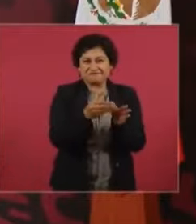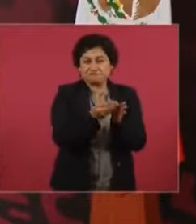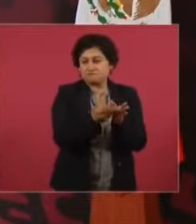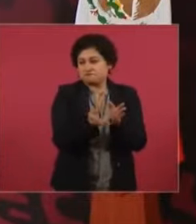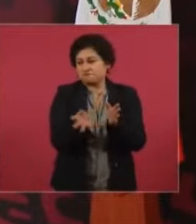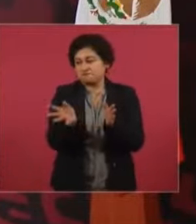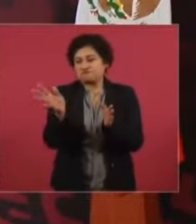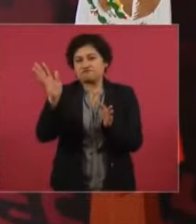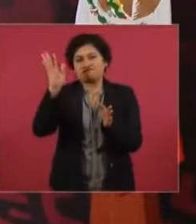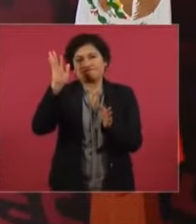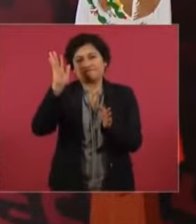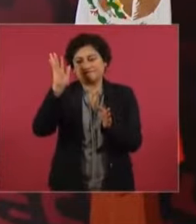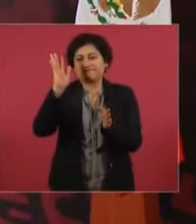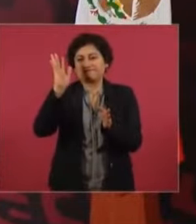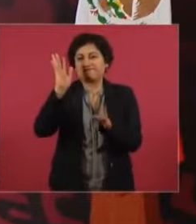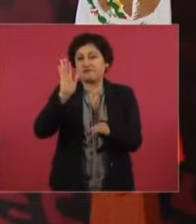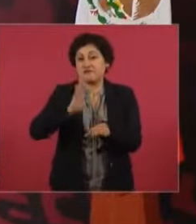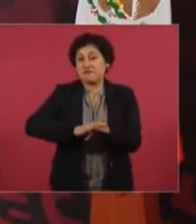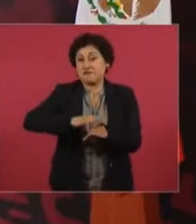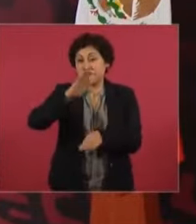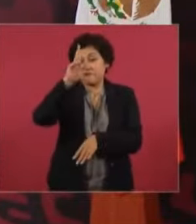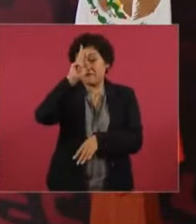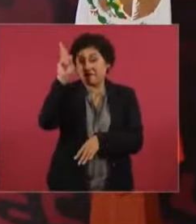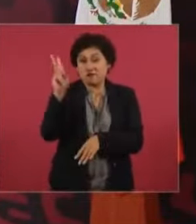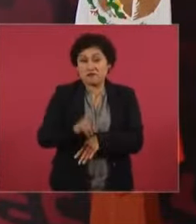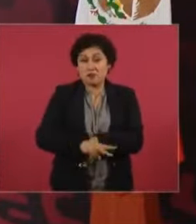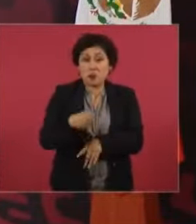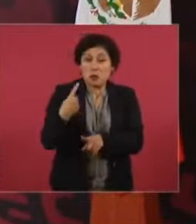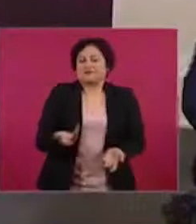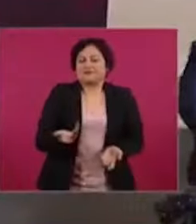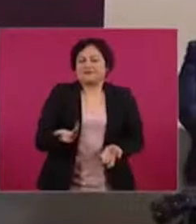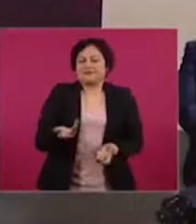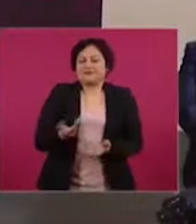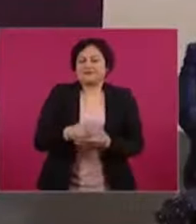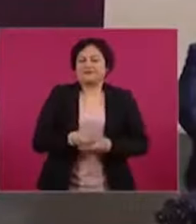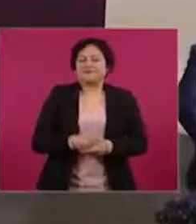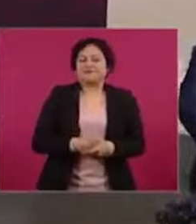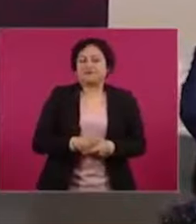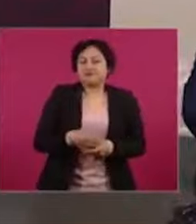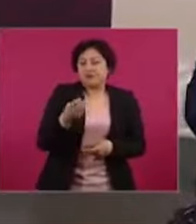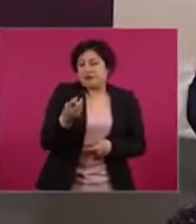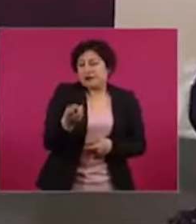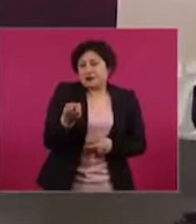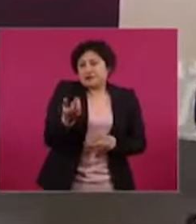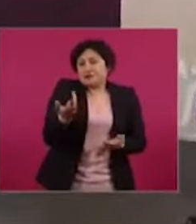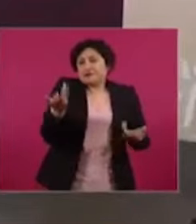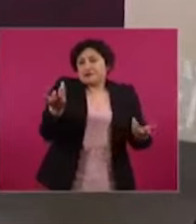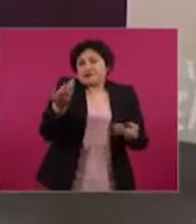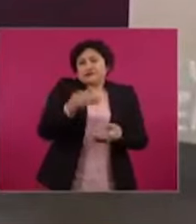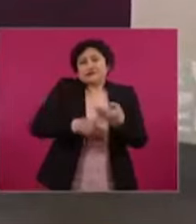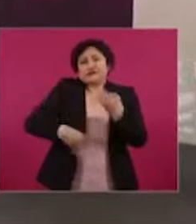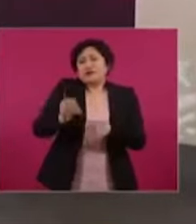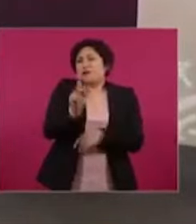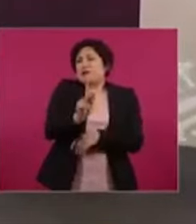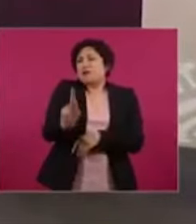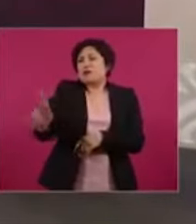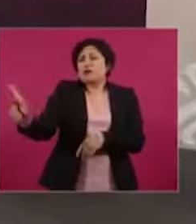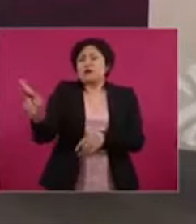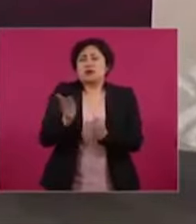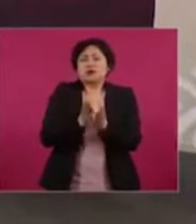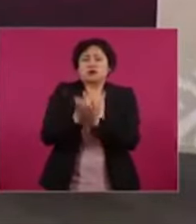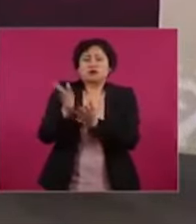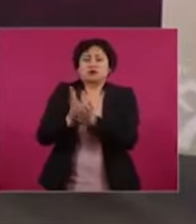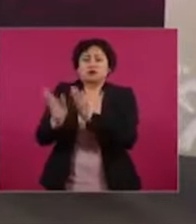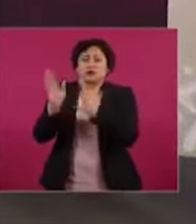la extracción ilegal de los datos te habla de una omisión terrible. Puede ser que haya sido una omisión de alguien que